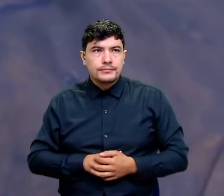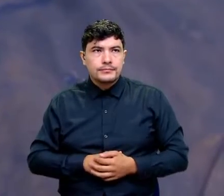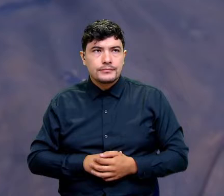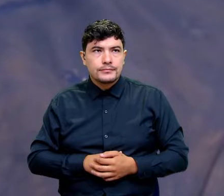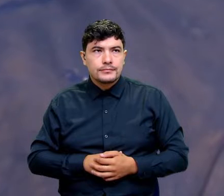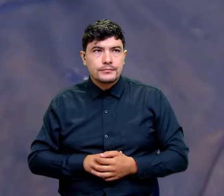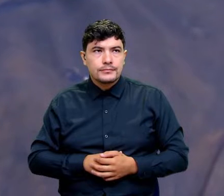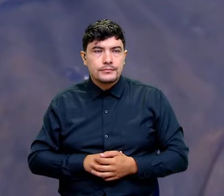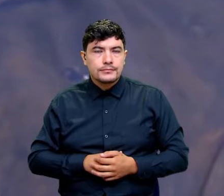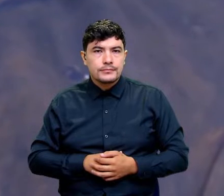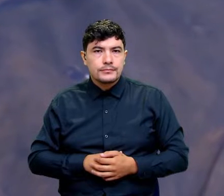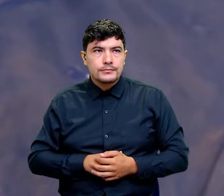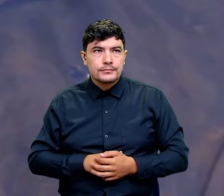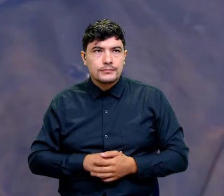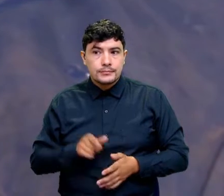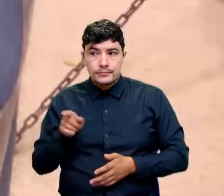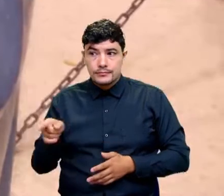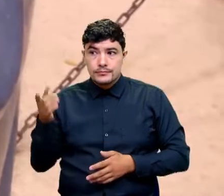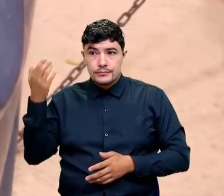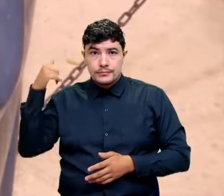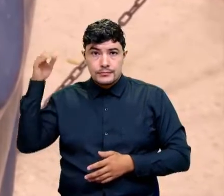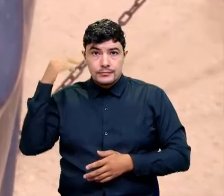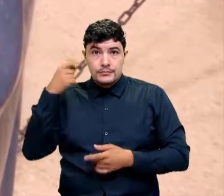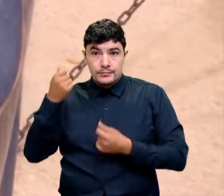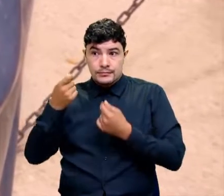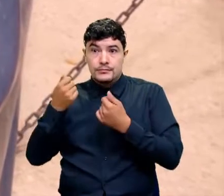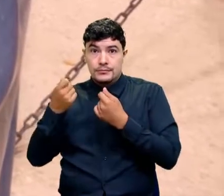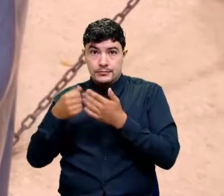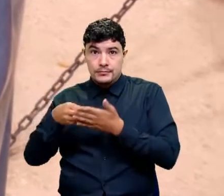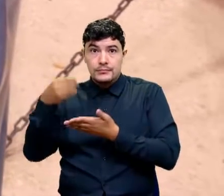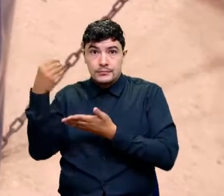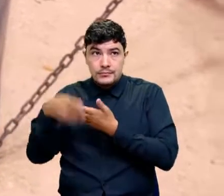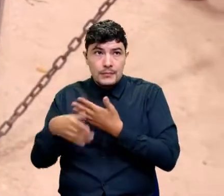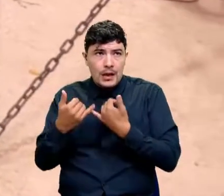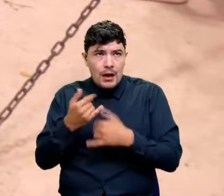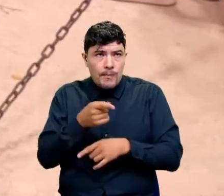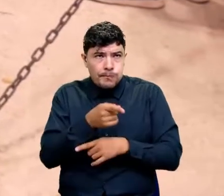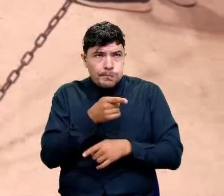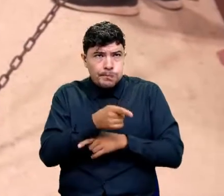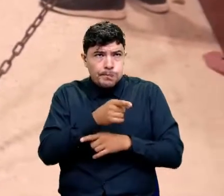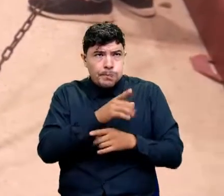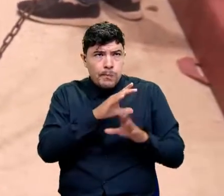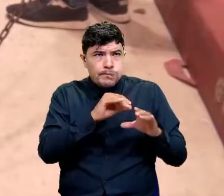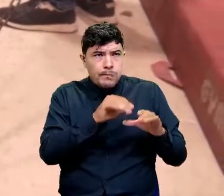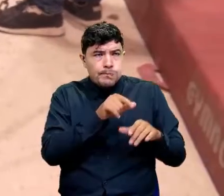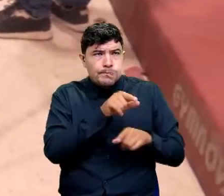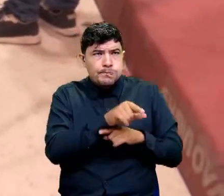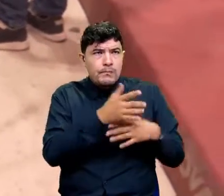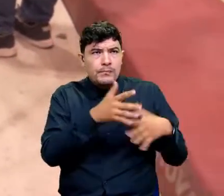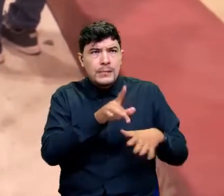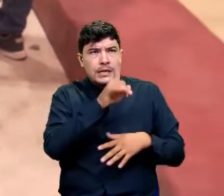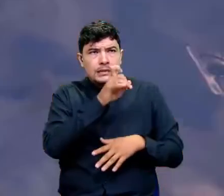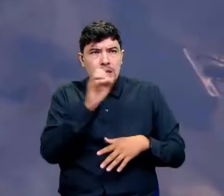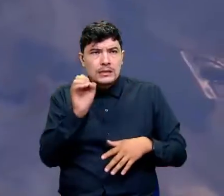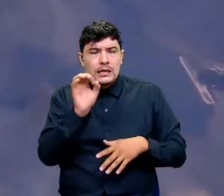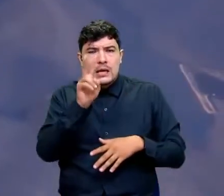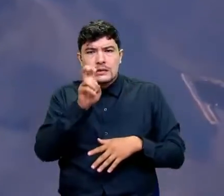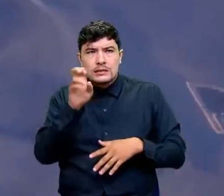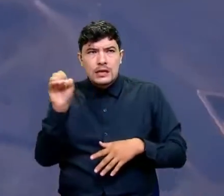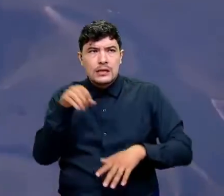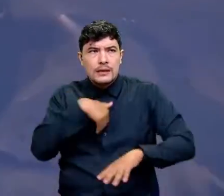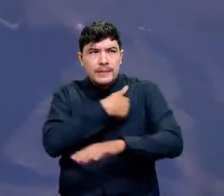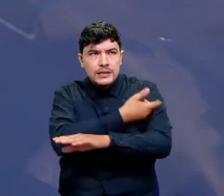que en su momento costaron un dinero grande. Esta peana que ven ustedes aquí está por los 60, 70 millones de